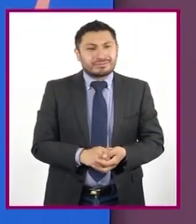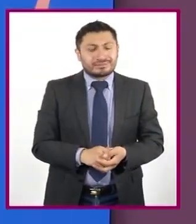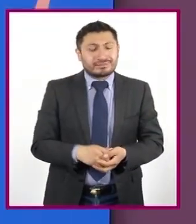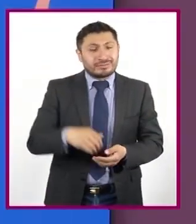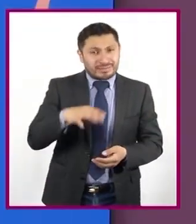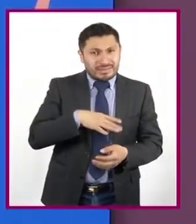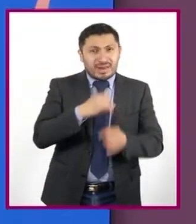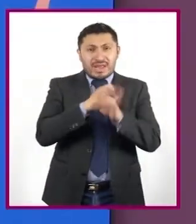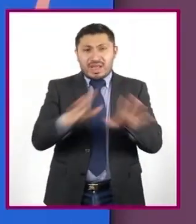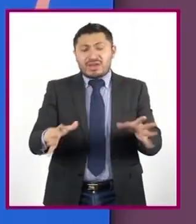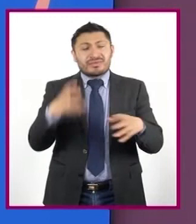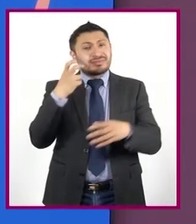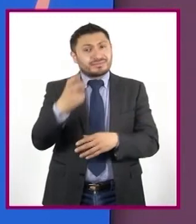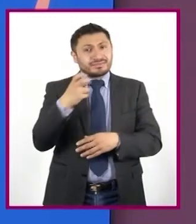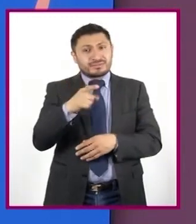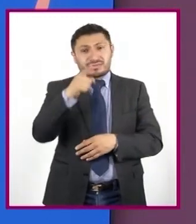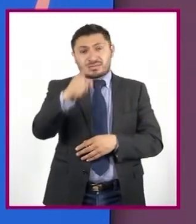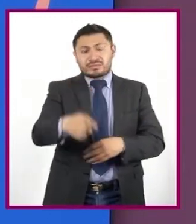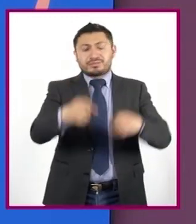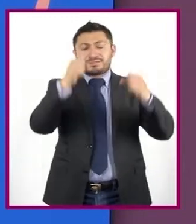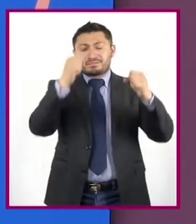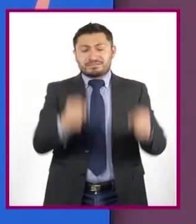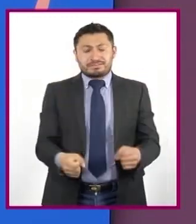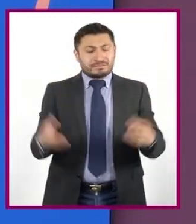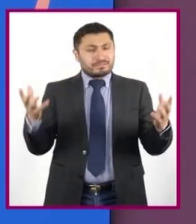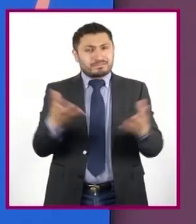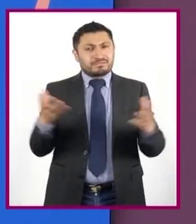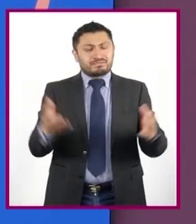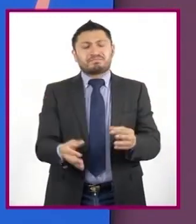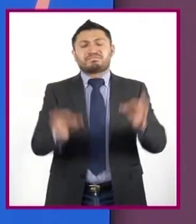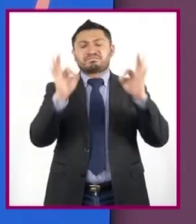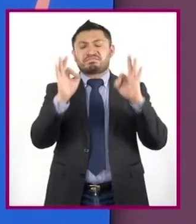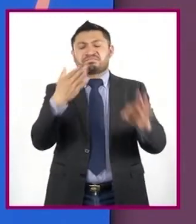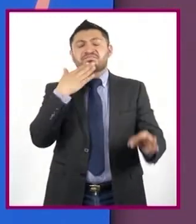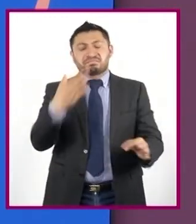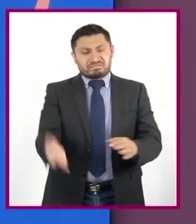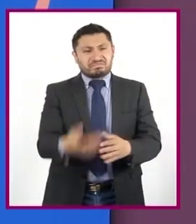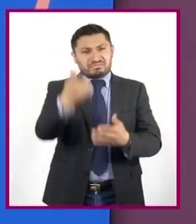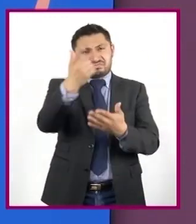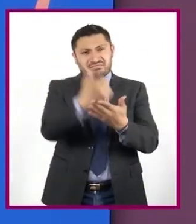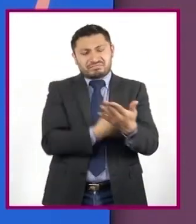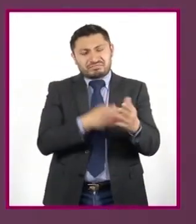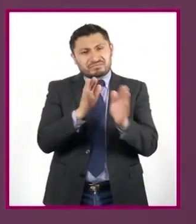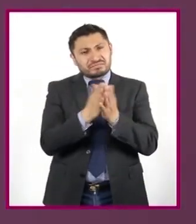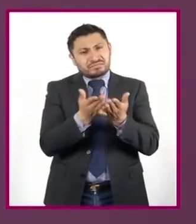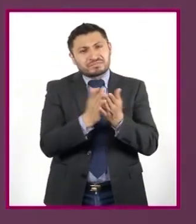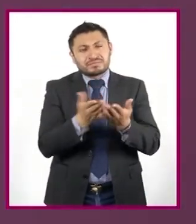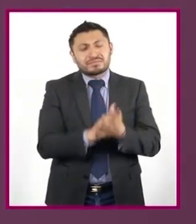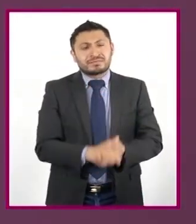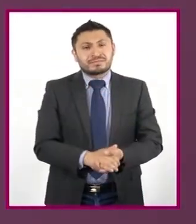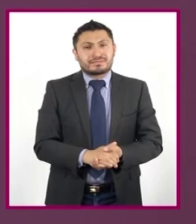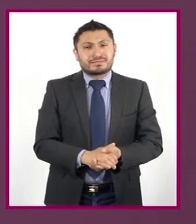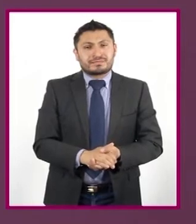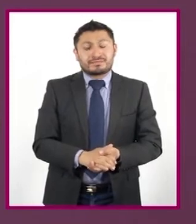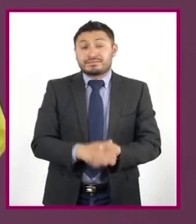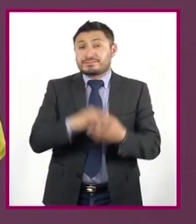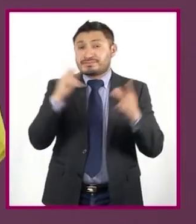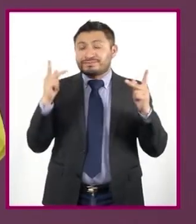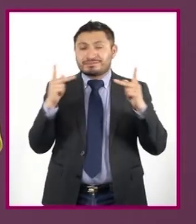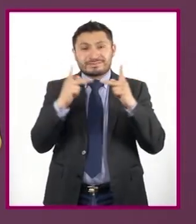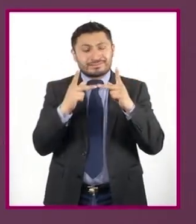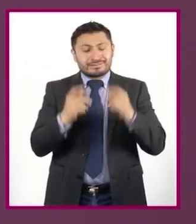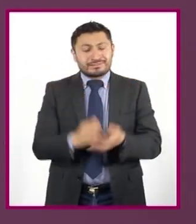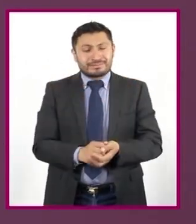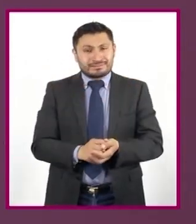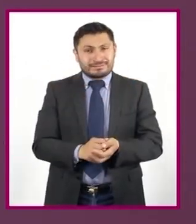estos datos a la mano, asegurarás realizar de manera exitosa tus referencias bibliográficas. Perfecto. Cada